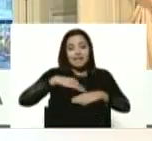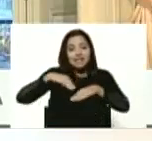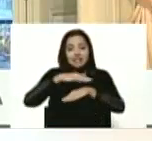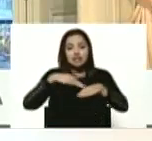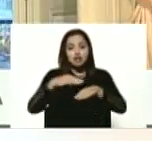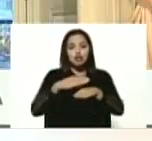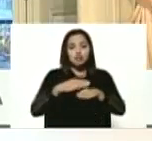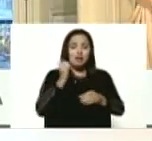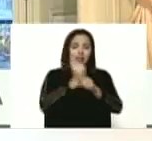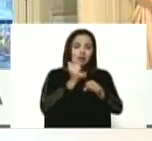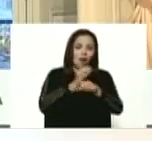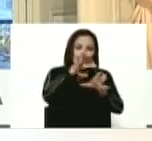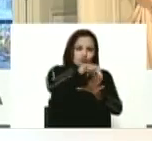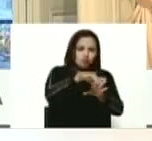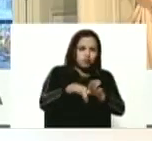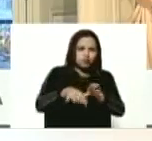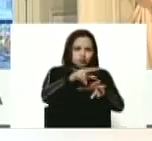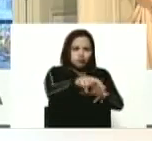para la Agricultura